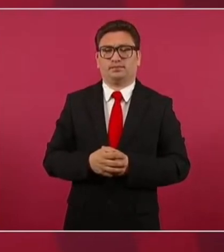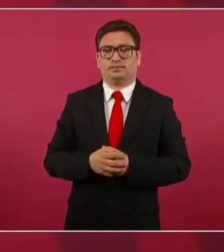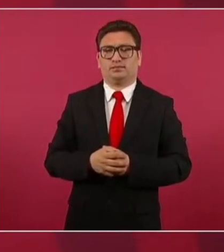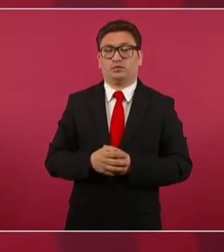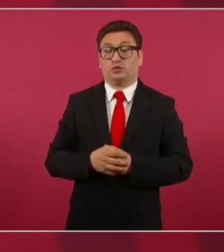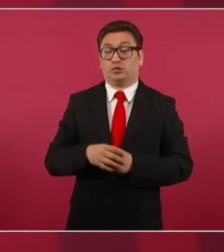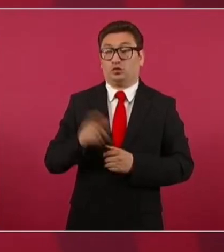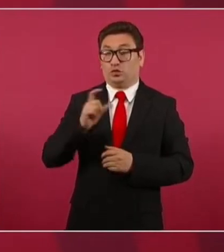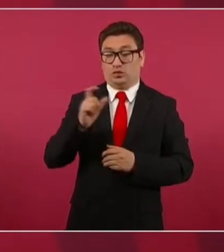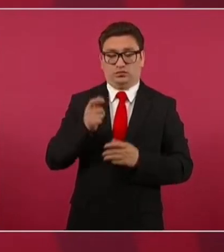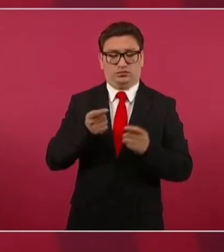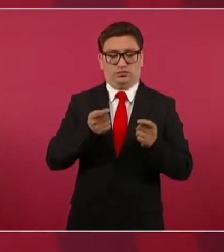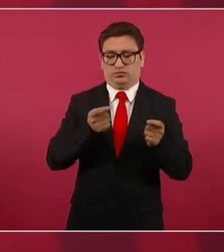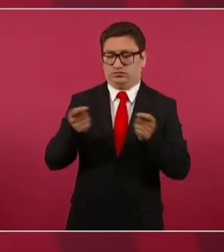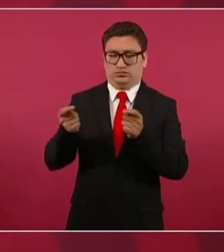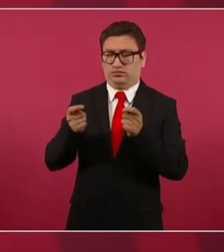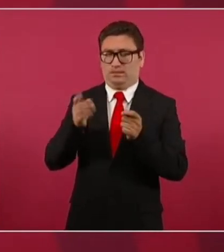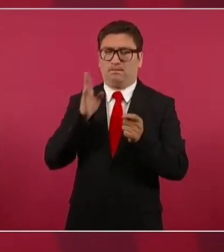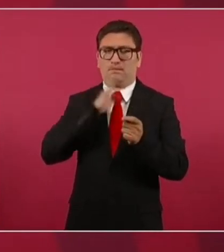malos manejos,